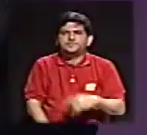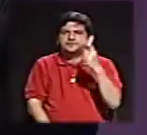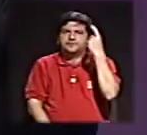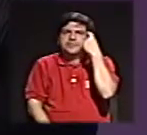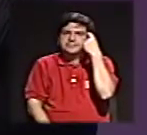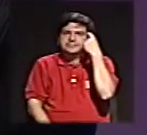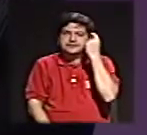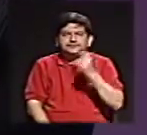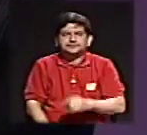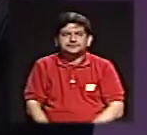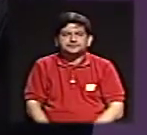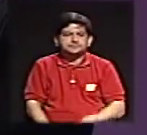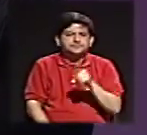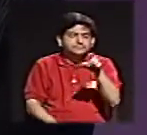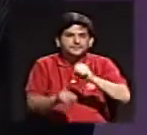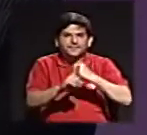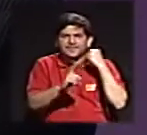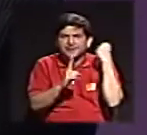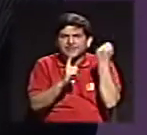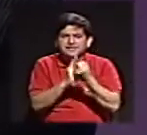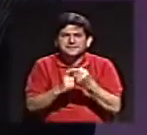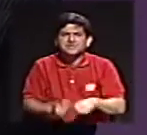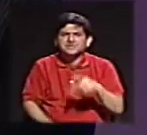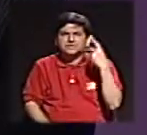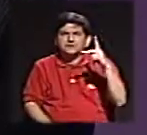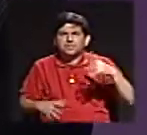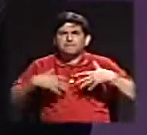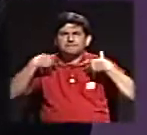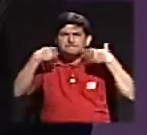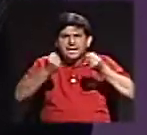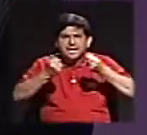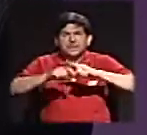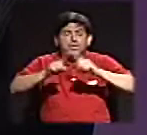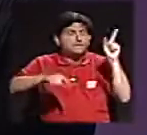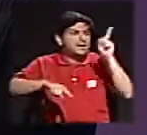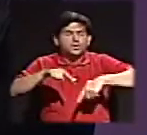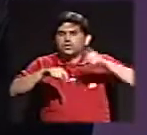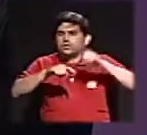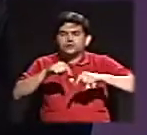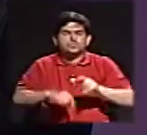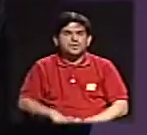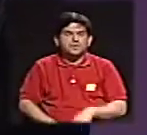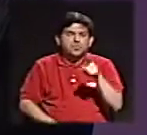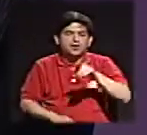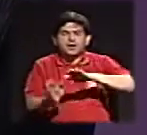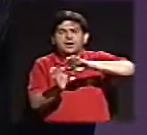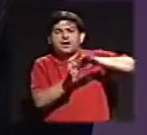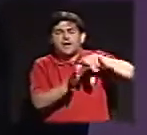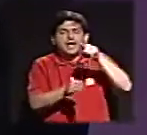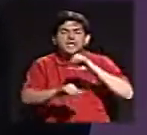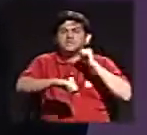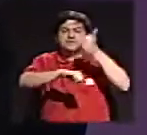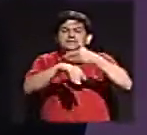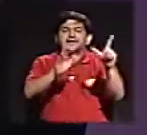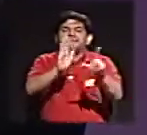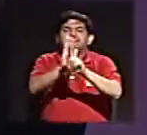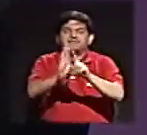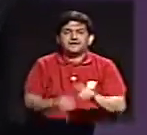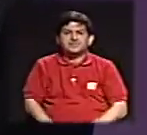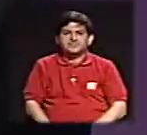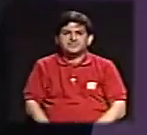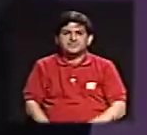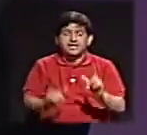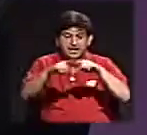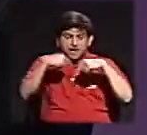digamos, esas condiciones que hacen peligrar la salud, pero no podemos ignorar que eso es lo que nos plantea la legislación, y desde